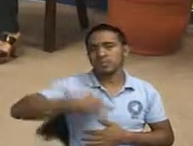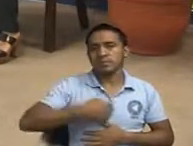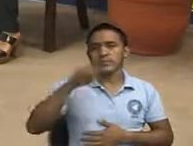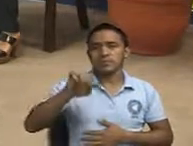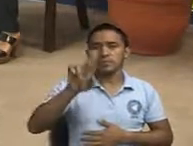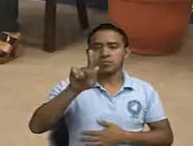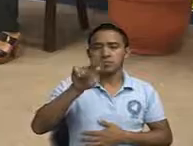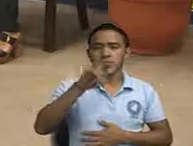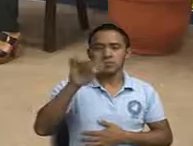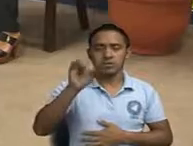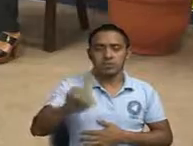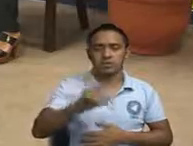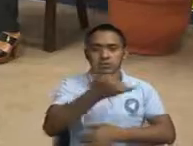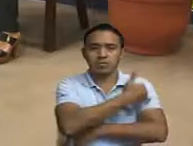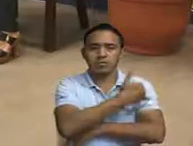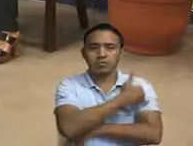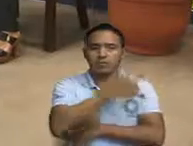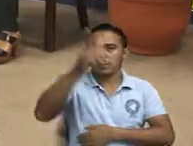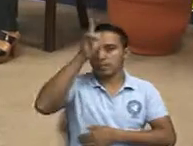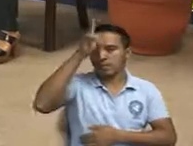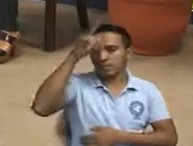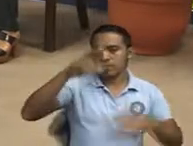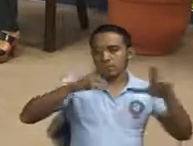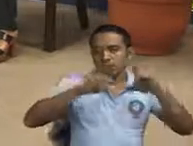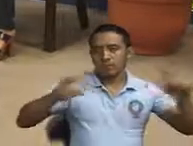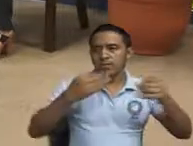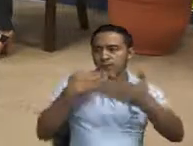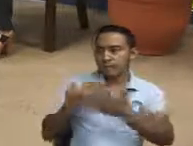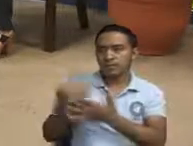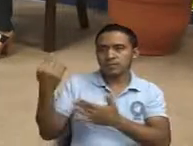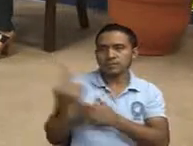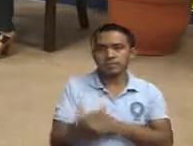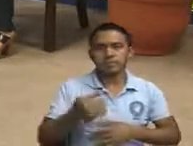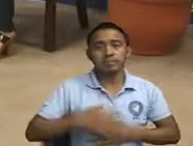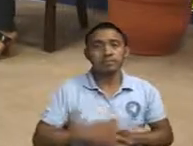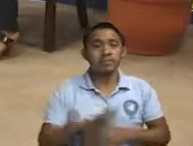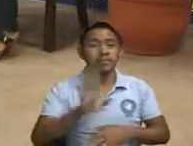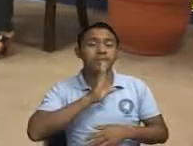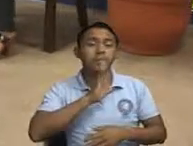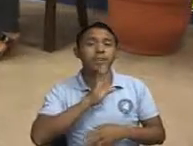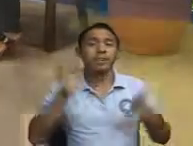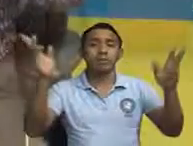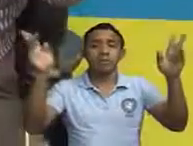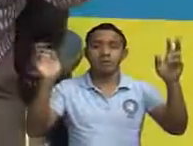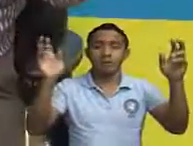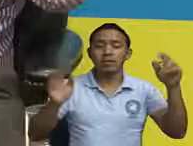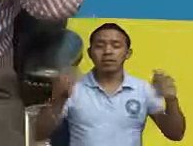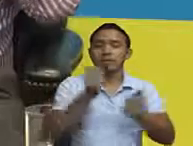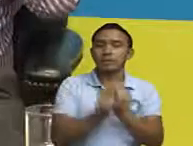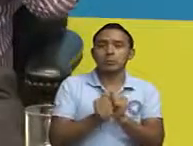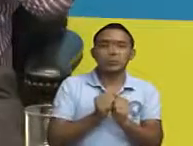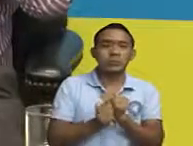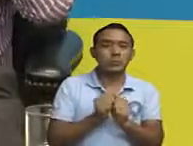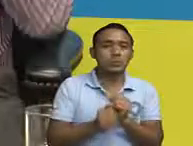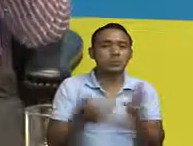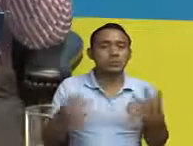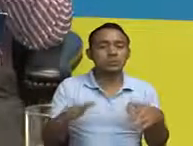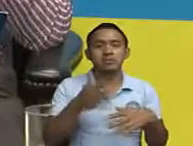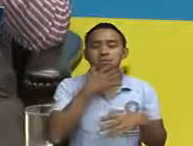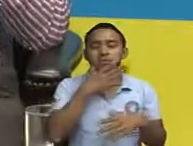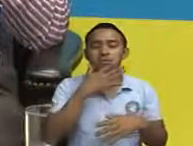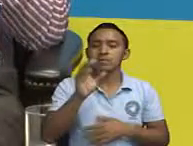del Hospital Alemán Nicaragüense. Muchas gracias por habernos acompañado. Gracias a ustedes. Con ella estábamos conversando sobre los peligros de